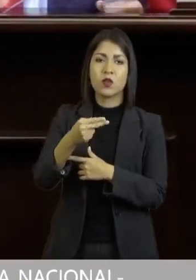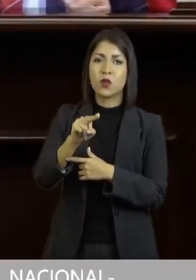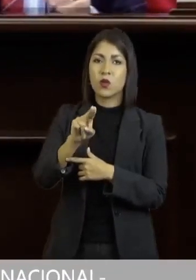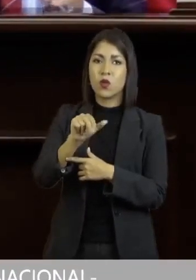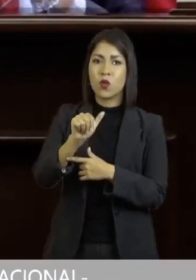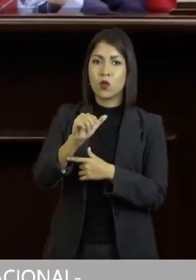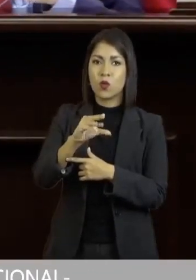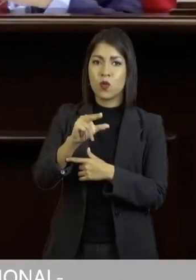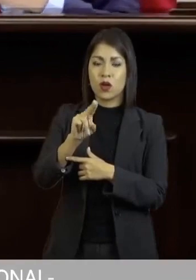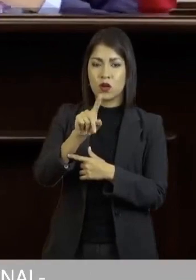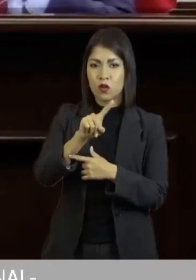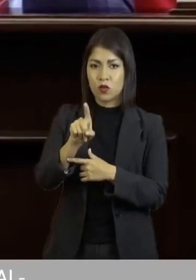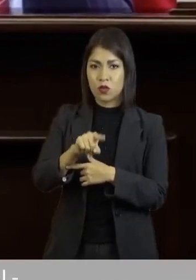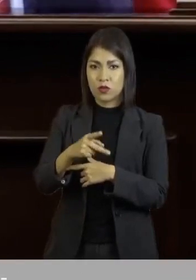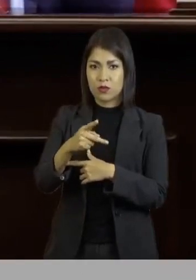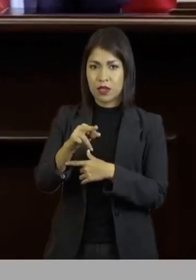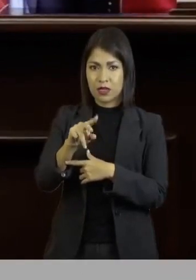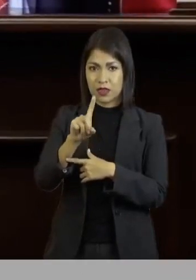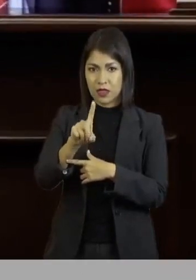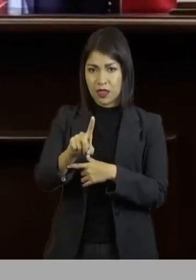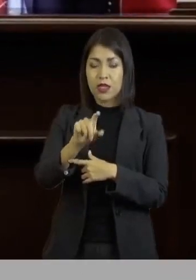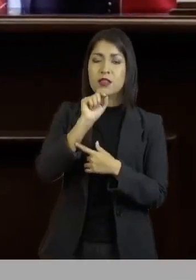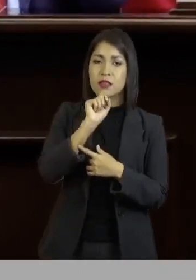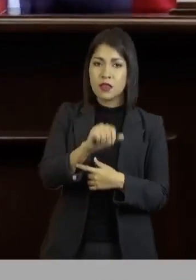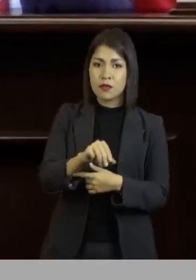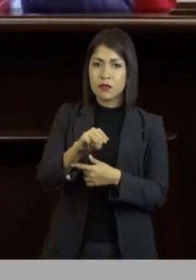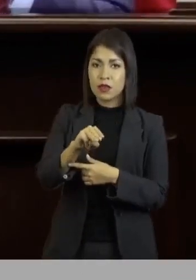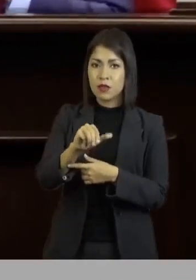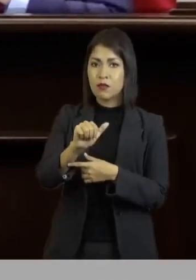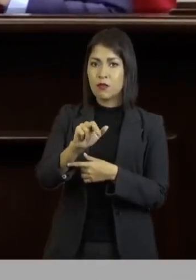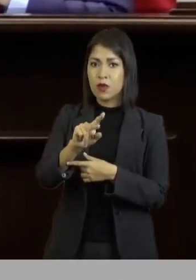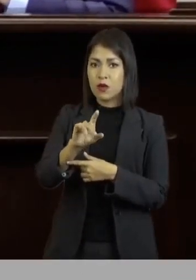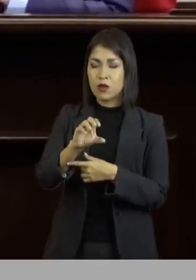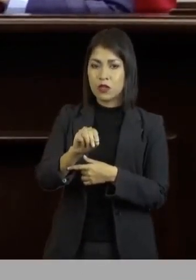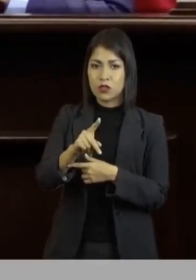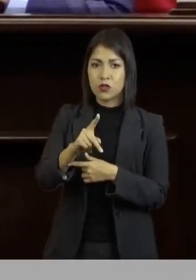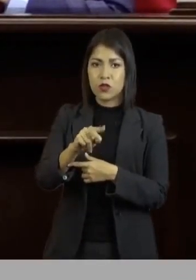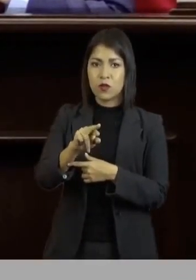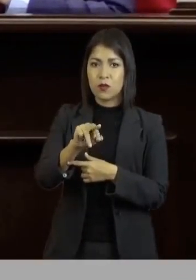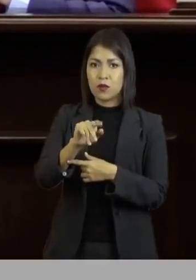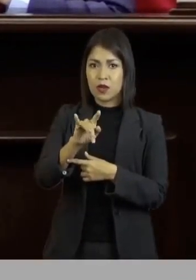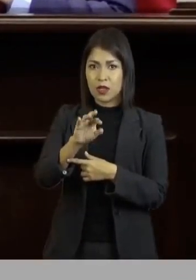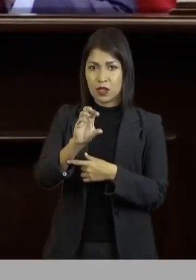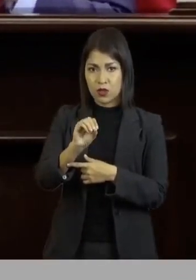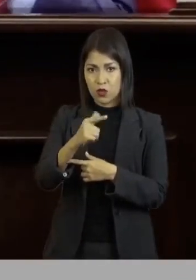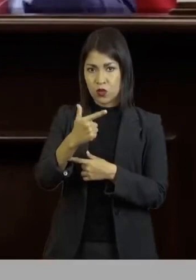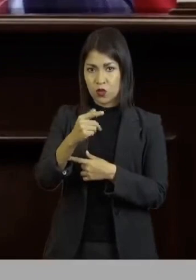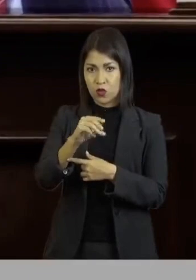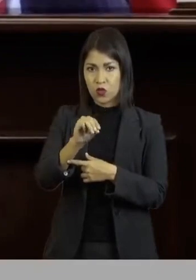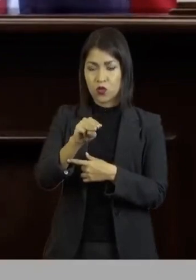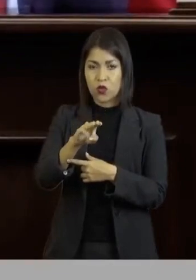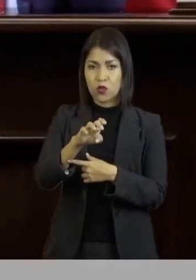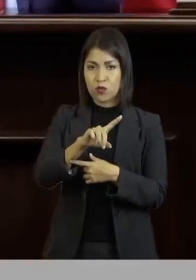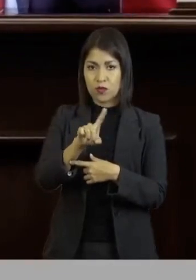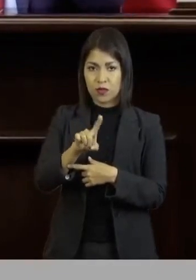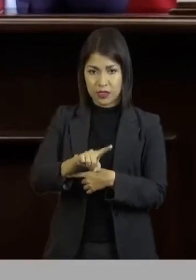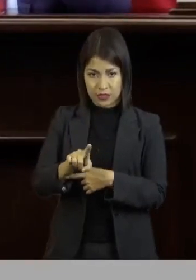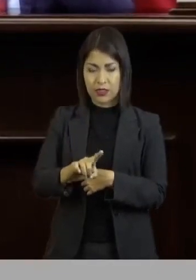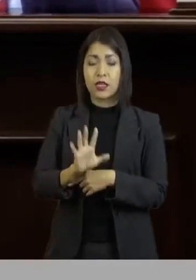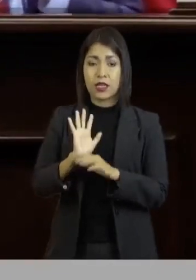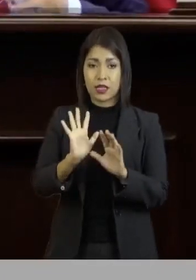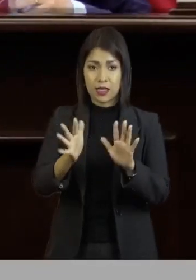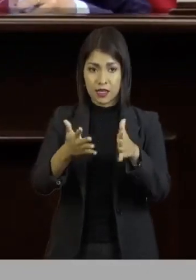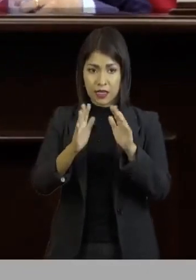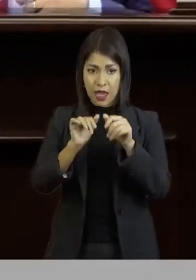PRD, y Mauricio Prieto Gómez, y aquí nos acompañan, como ya escucharon, la